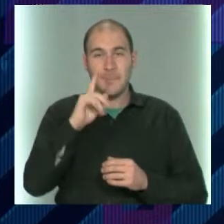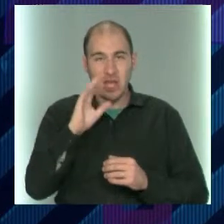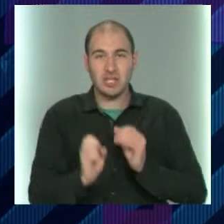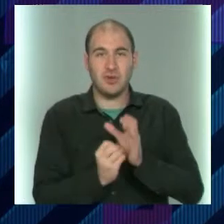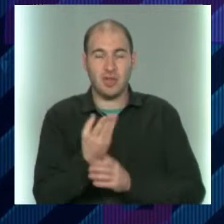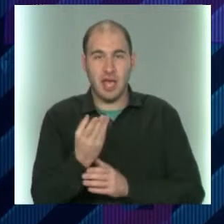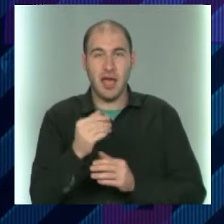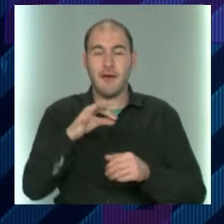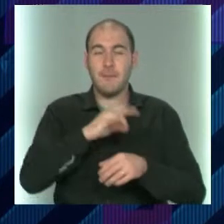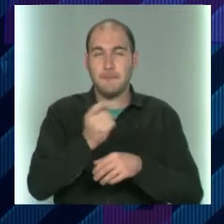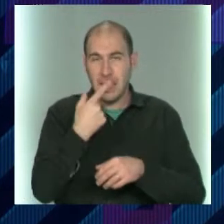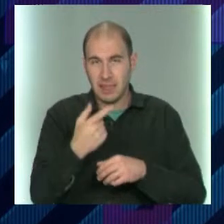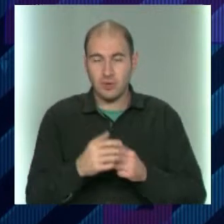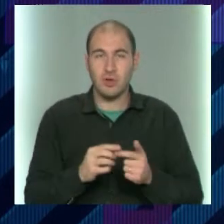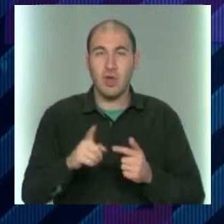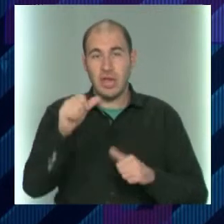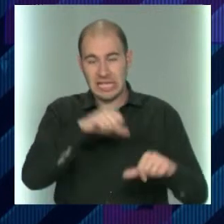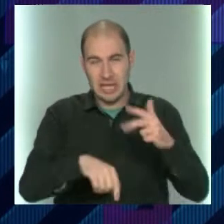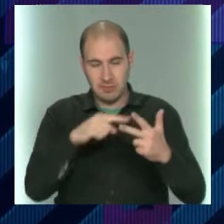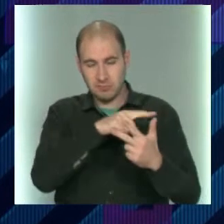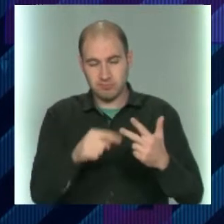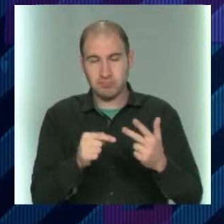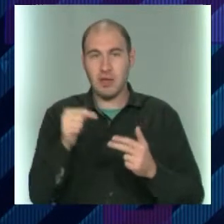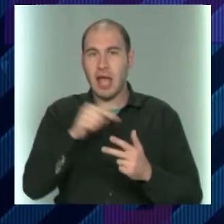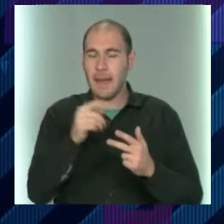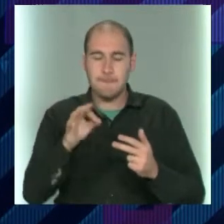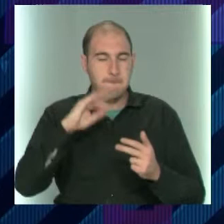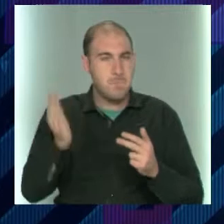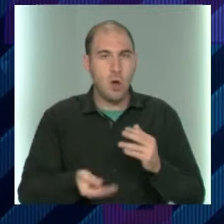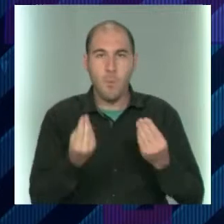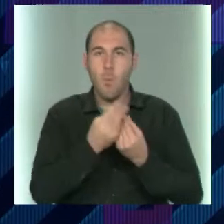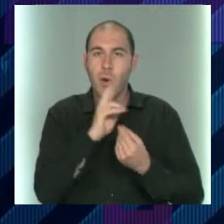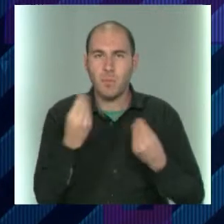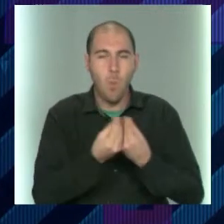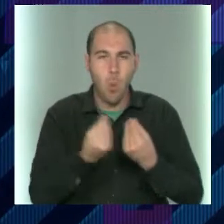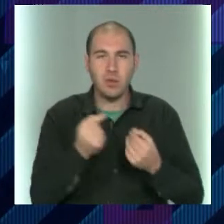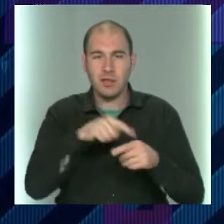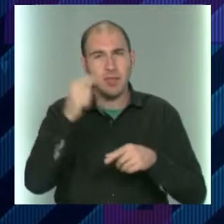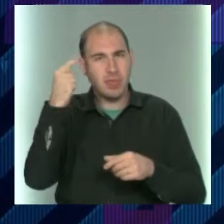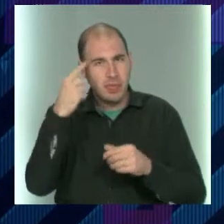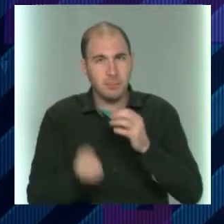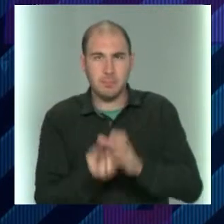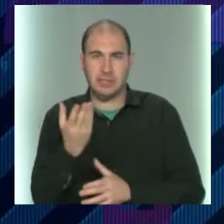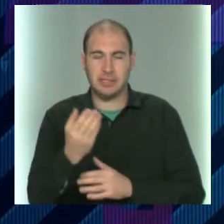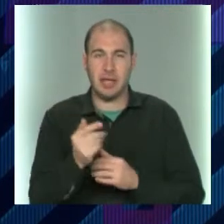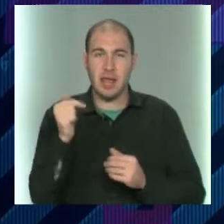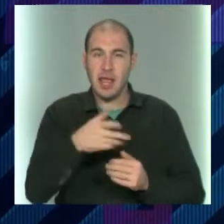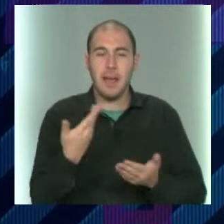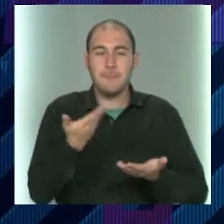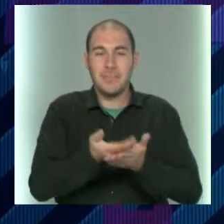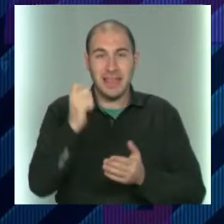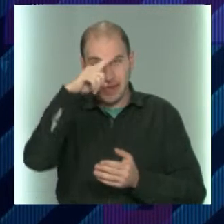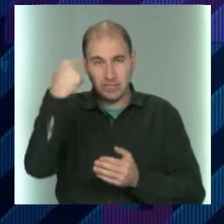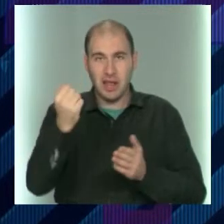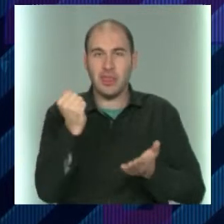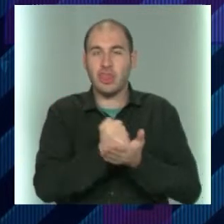biotecnología, farmacéutico y químico se observa el mayor porcentaje de mujeres que figuran como inventoras en las solicitudes internacionales